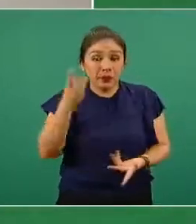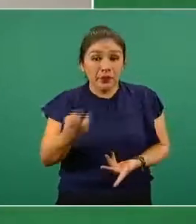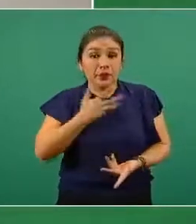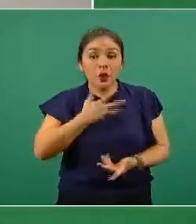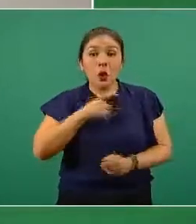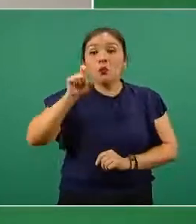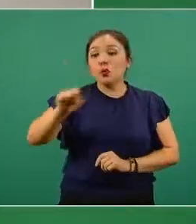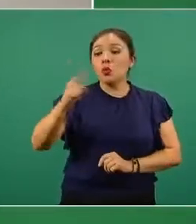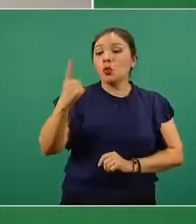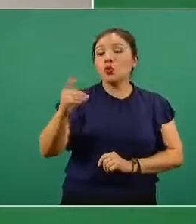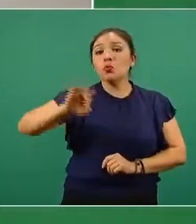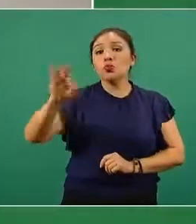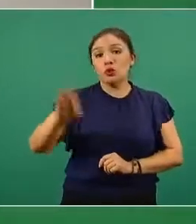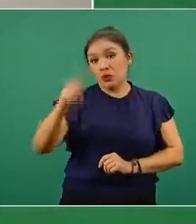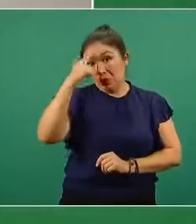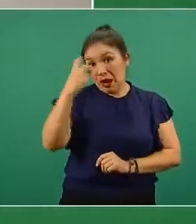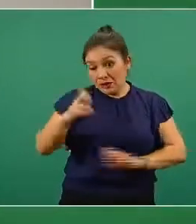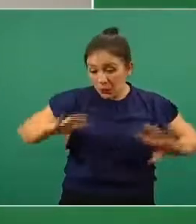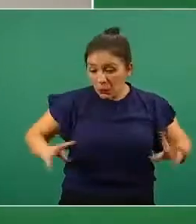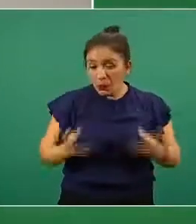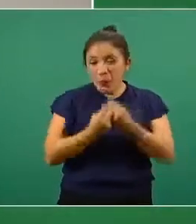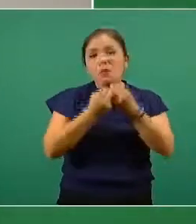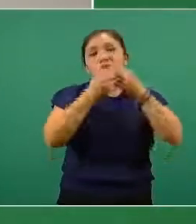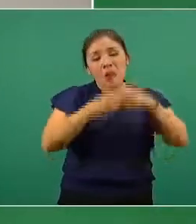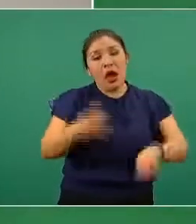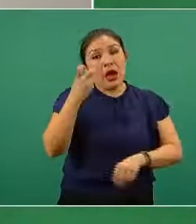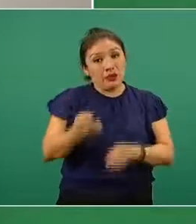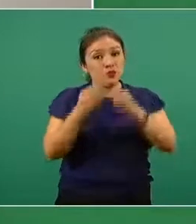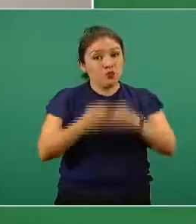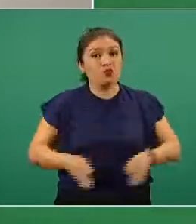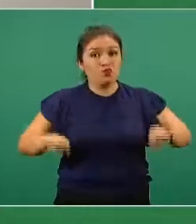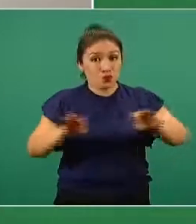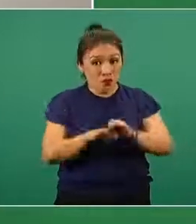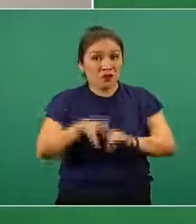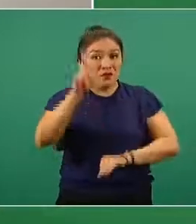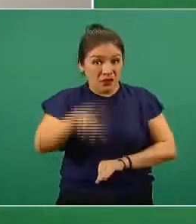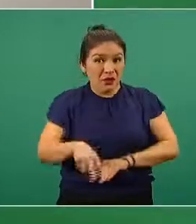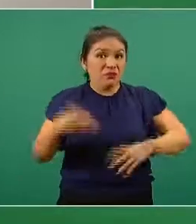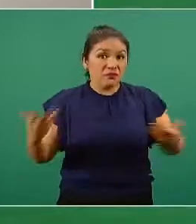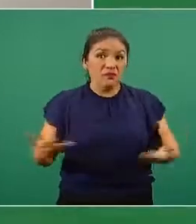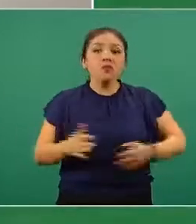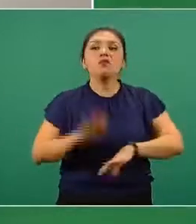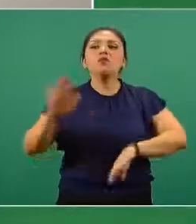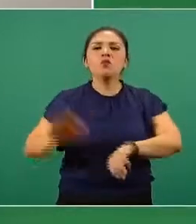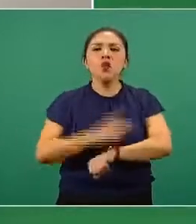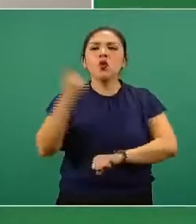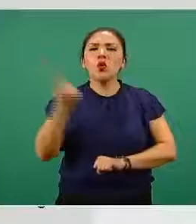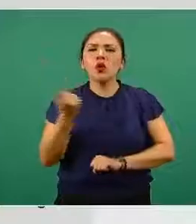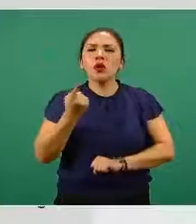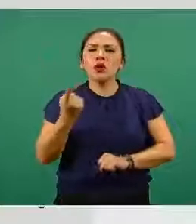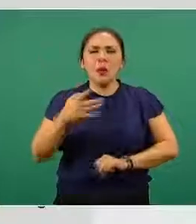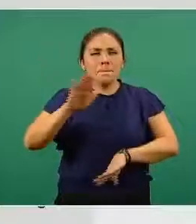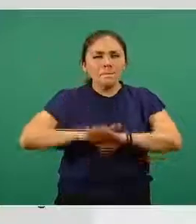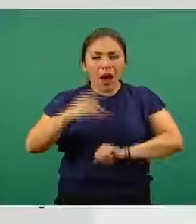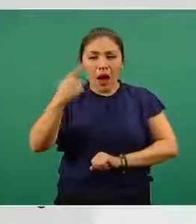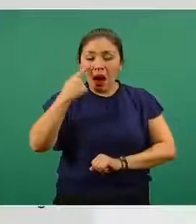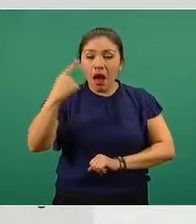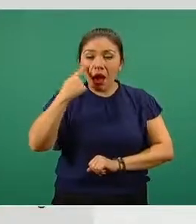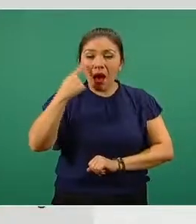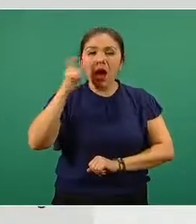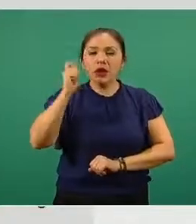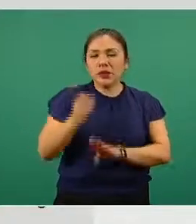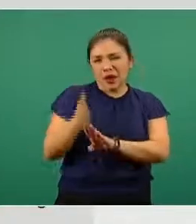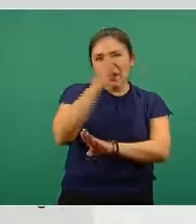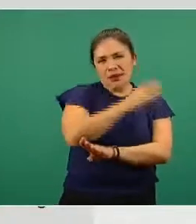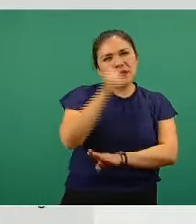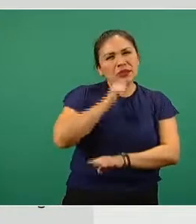el 0.1% de estas dosis perdidas. Es muy importante. Es muy importante porque regularmente se